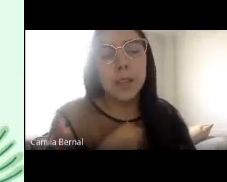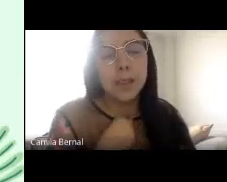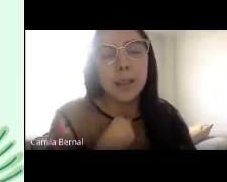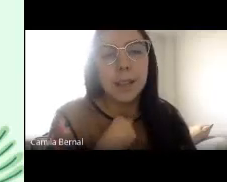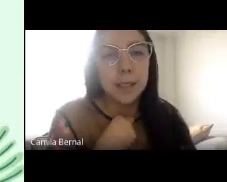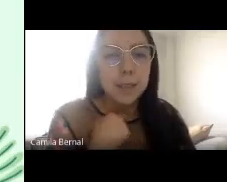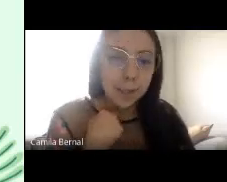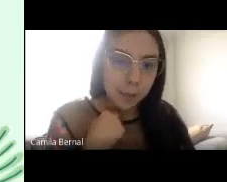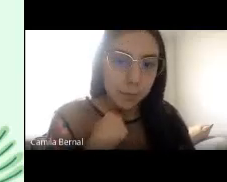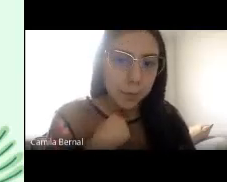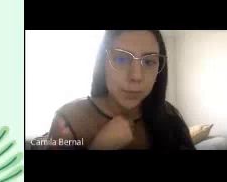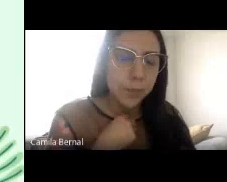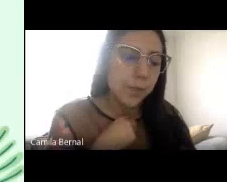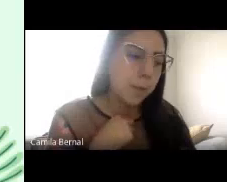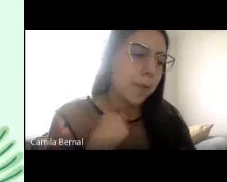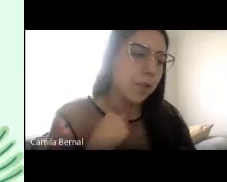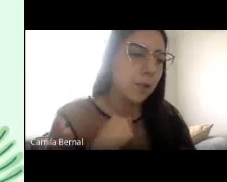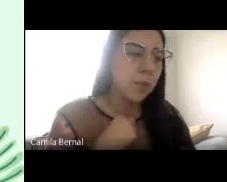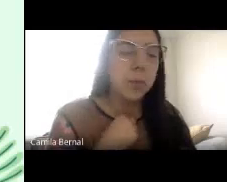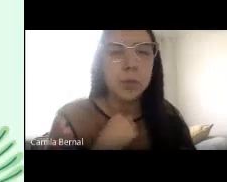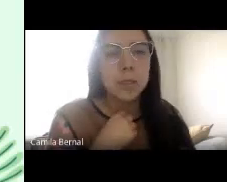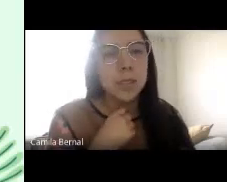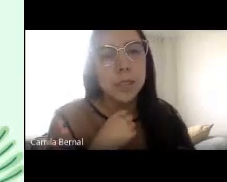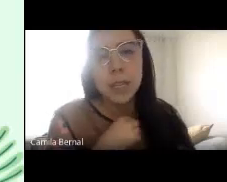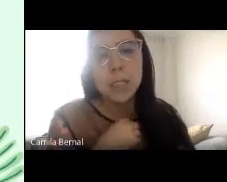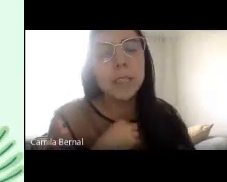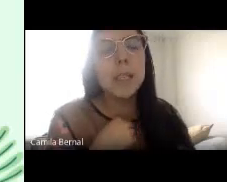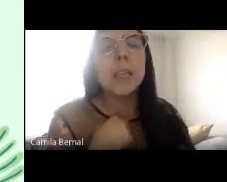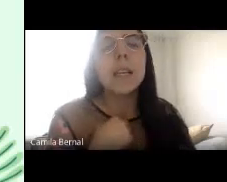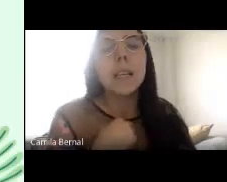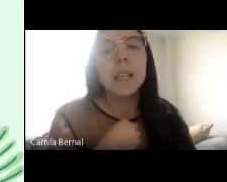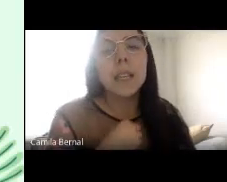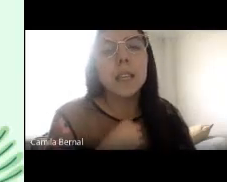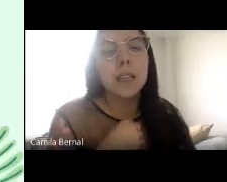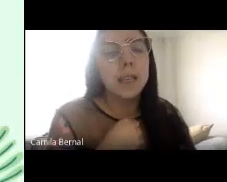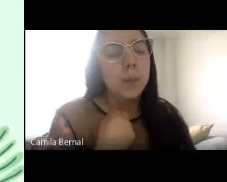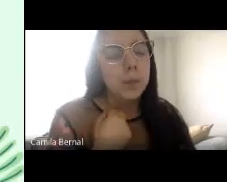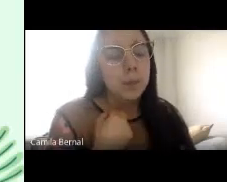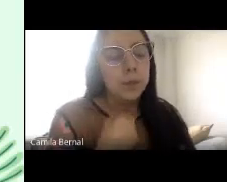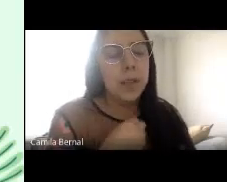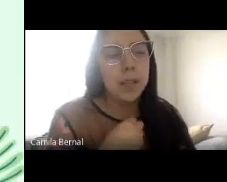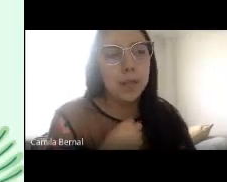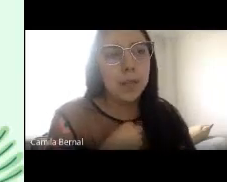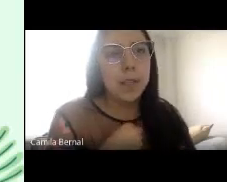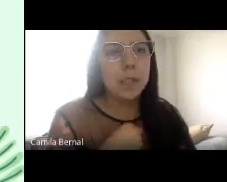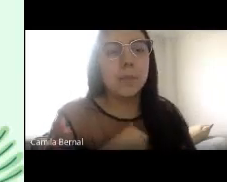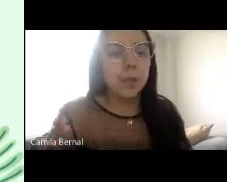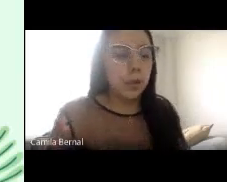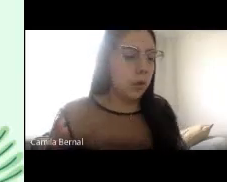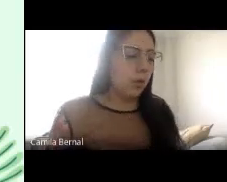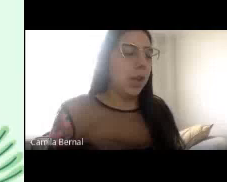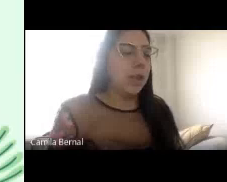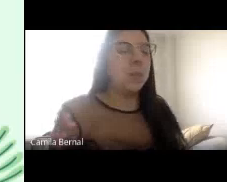hacer grandes cambios, empezando como por nuestras casas y